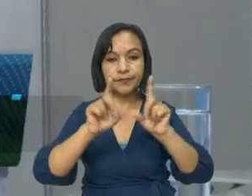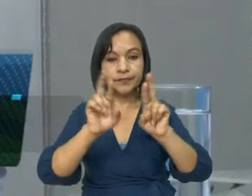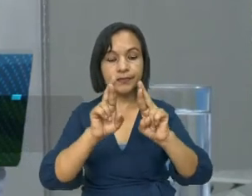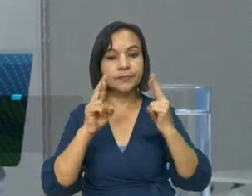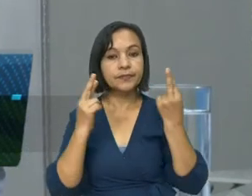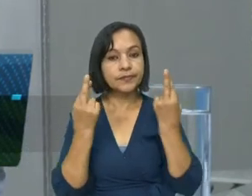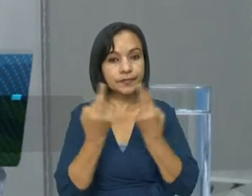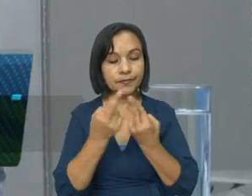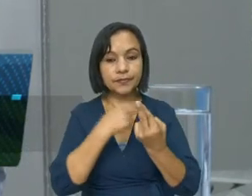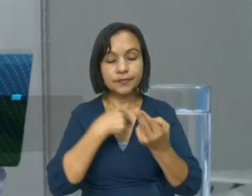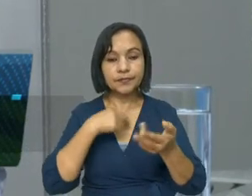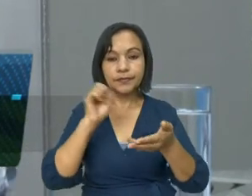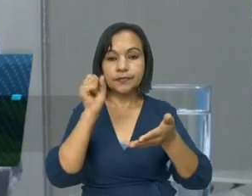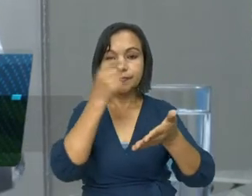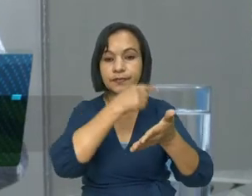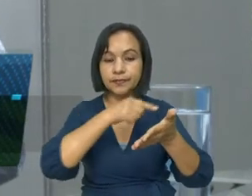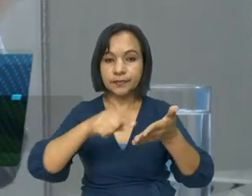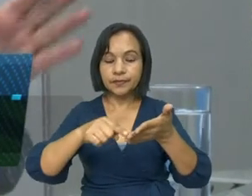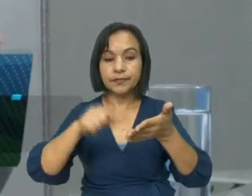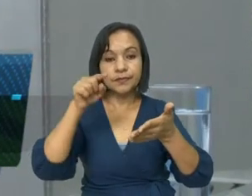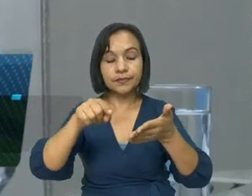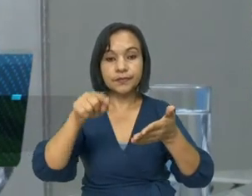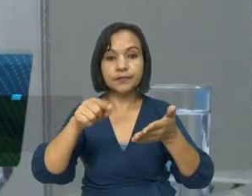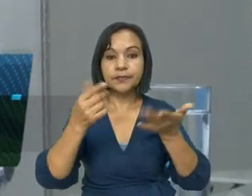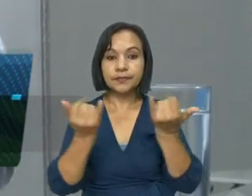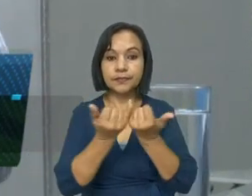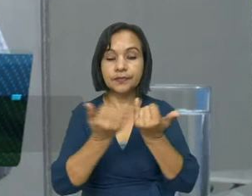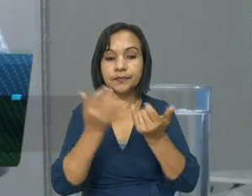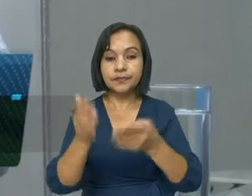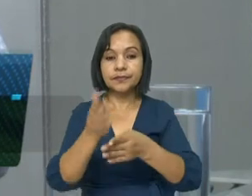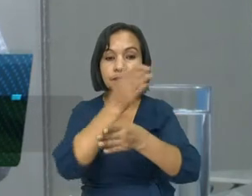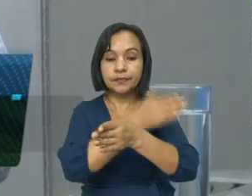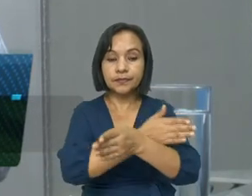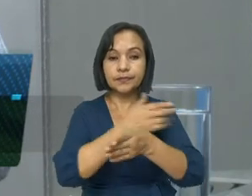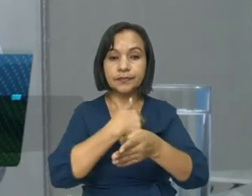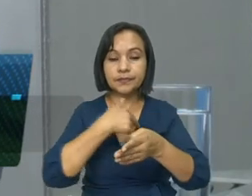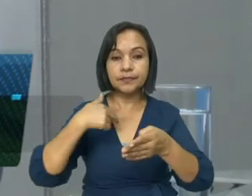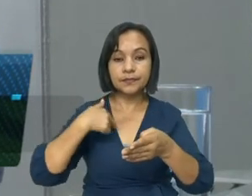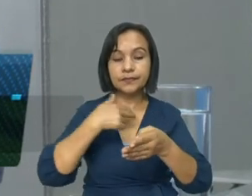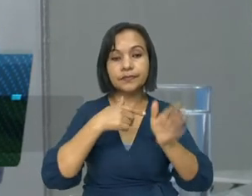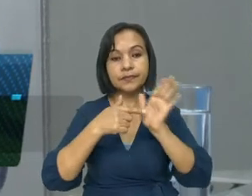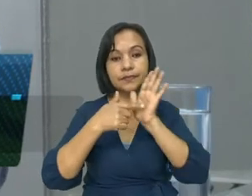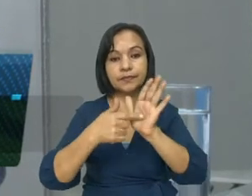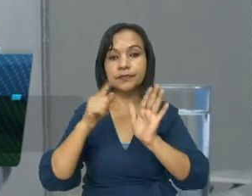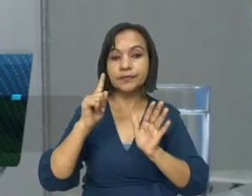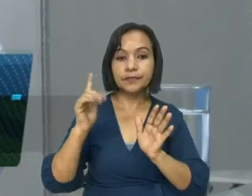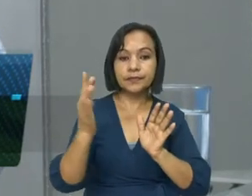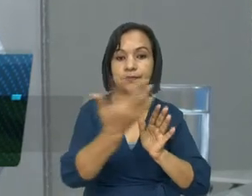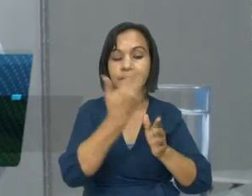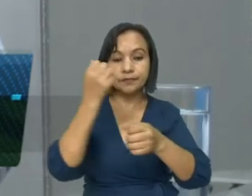reuniones que hacemos semanales, y de ahí, como te decía anteriormente, vamos a desprender, por ejemplo, de que todas las